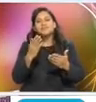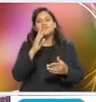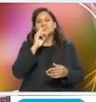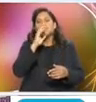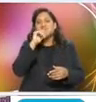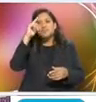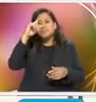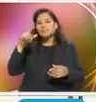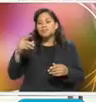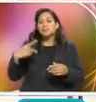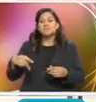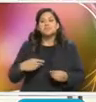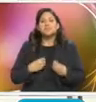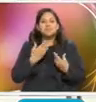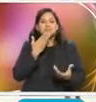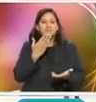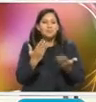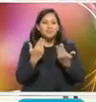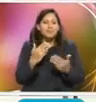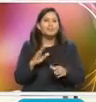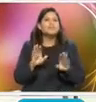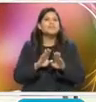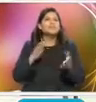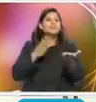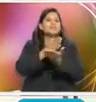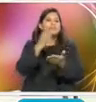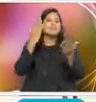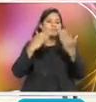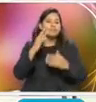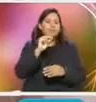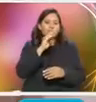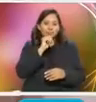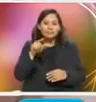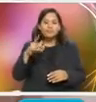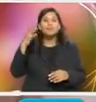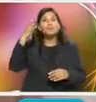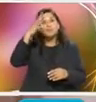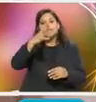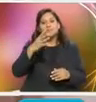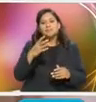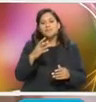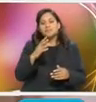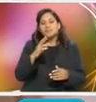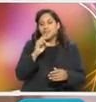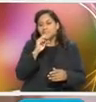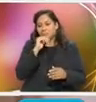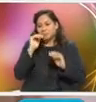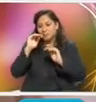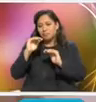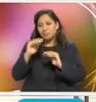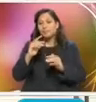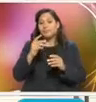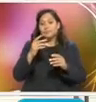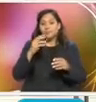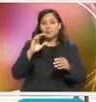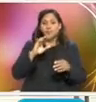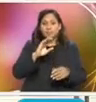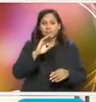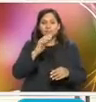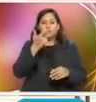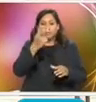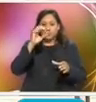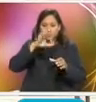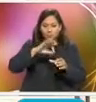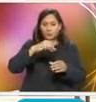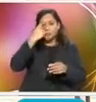cierta manera no solo estamos afectando solo en el vivir, sino en la manera en la que podemos estar viviendo, ¿no? En Fondo para la Paz, que es la organización a la